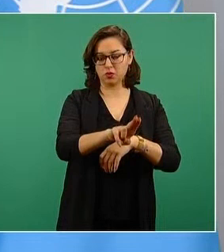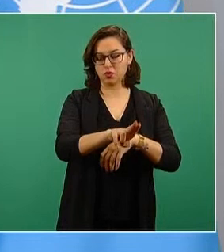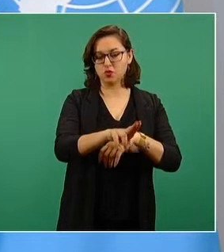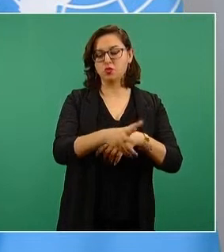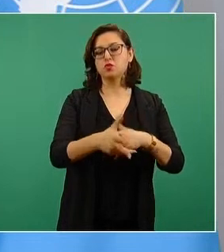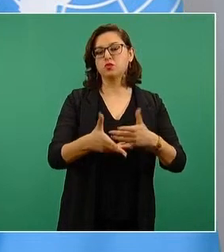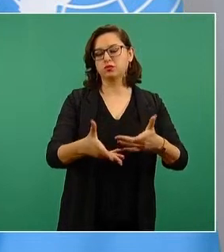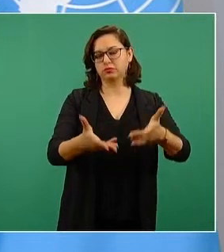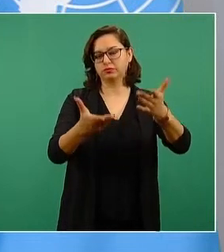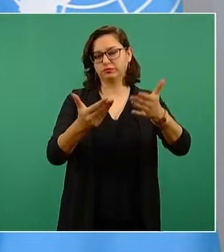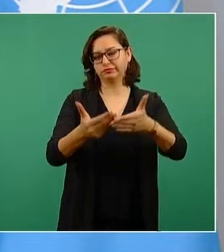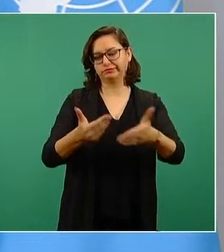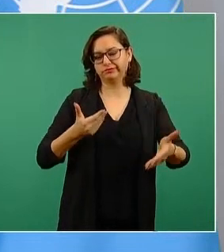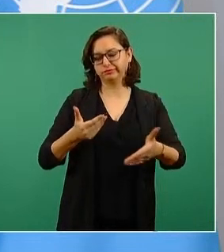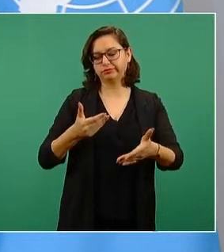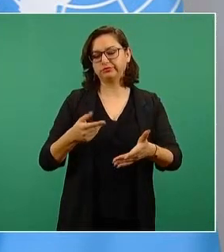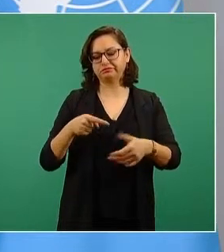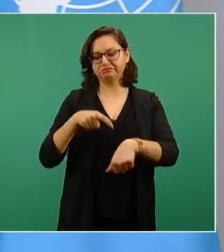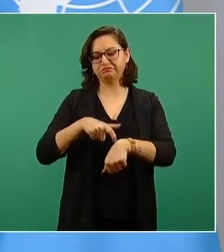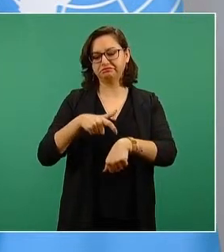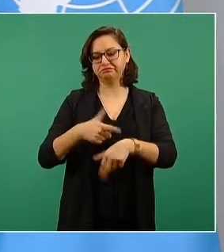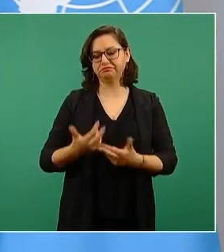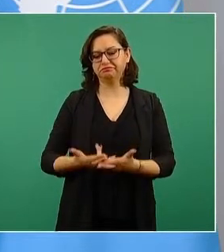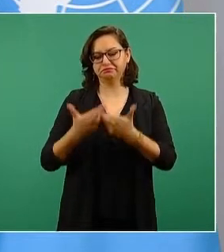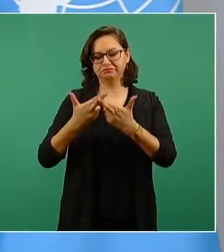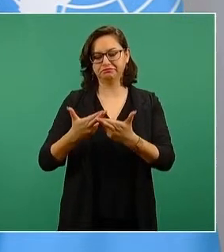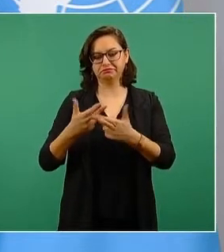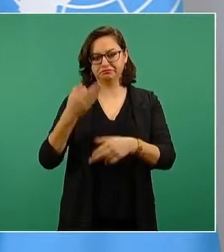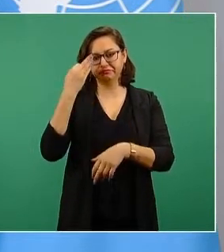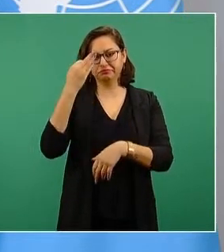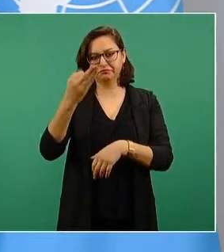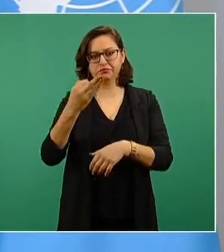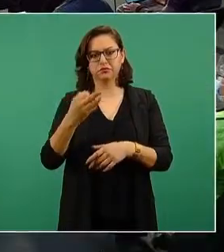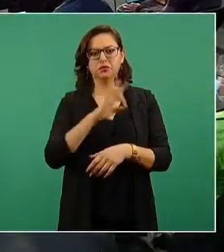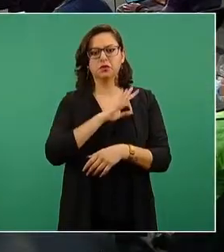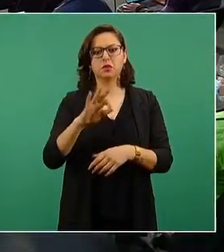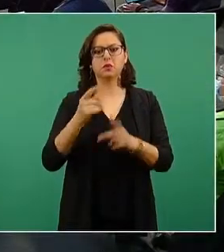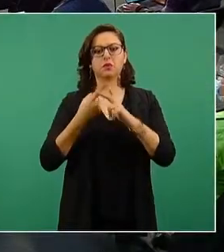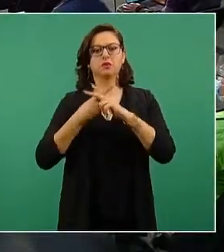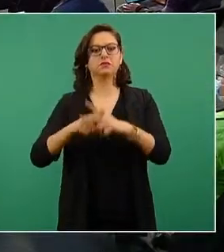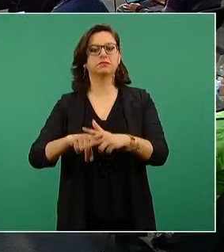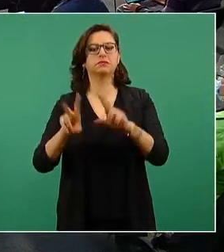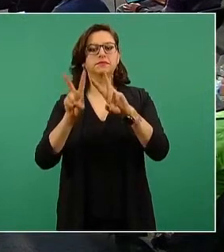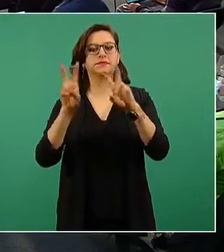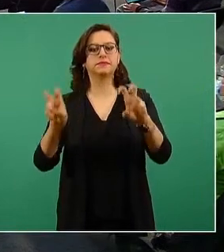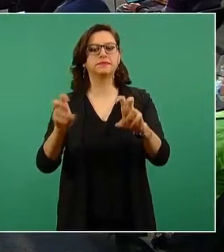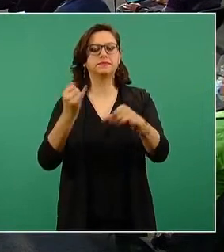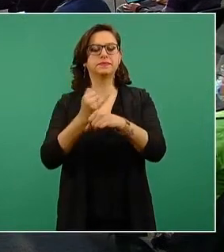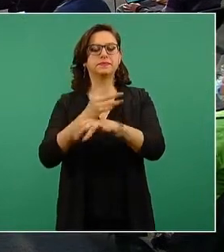Romero que nos informe sobre quién es quién en los precios. Con permiso,